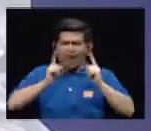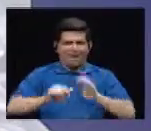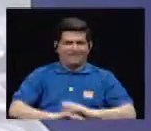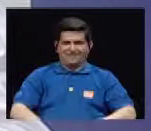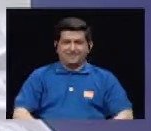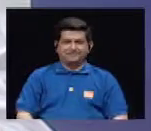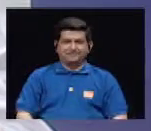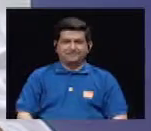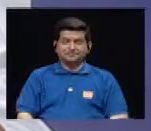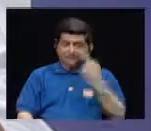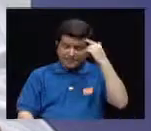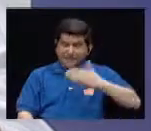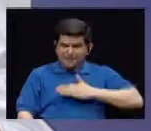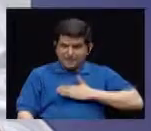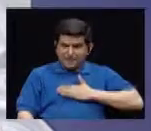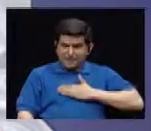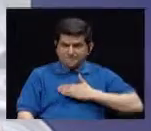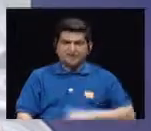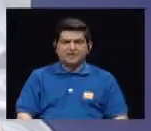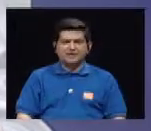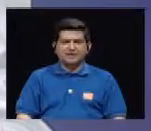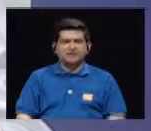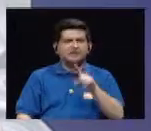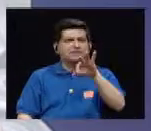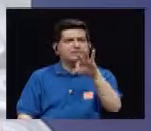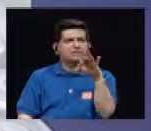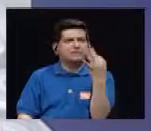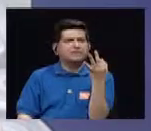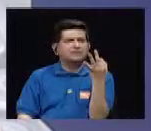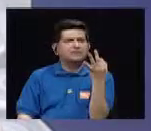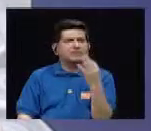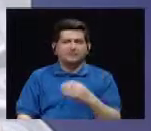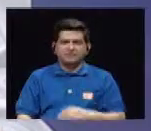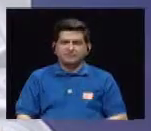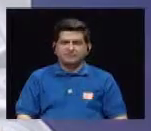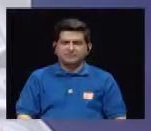Sí. ¿Verdad? Entonces para mí fue un poco, en cierta forma,